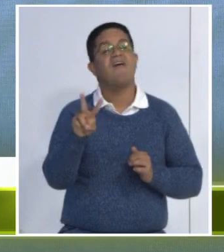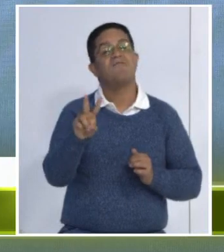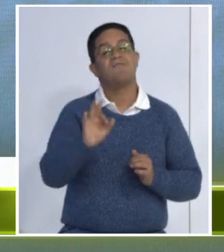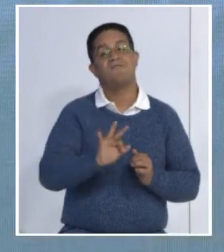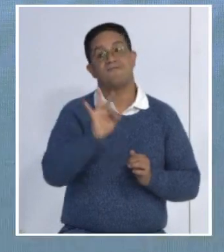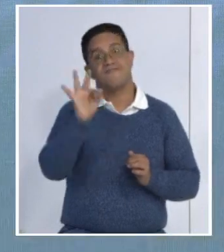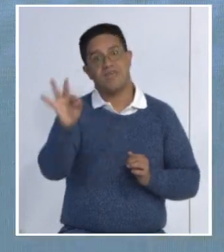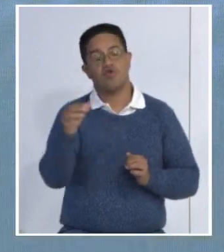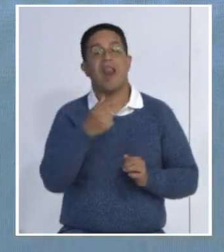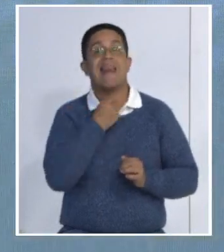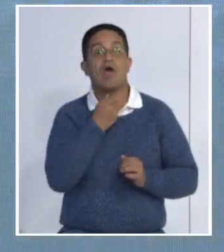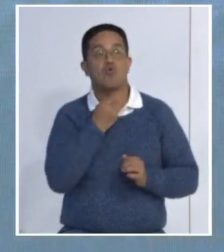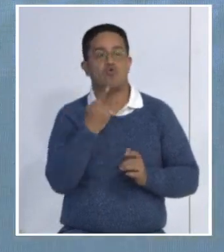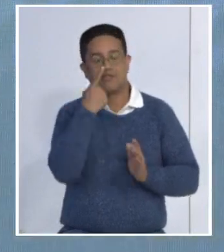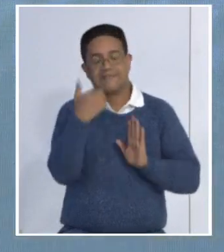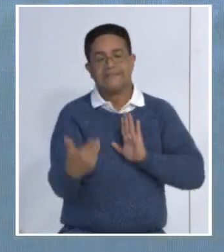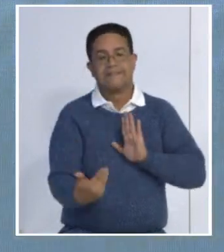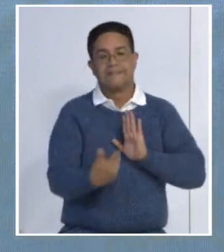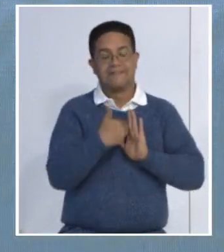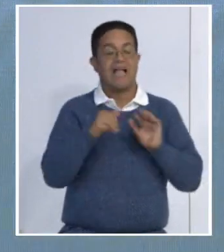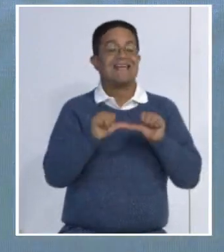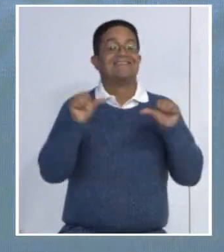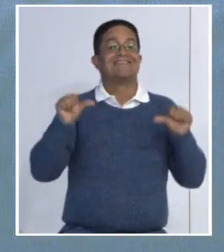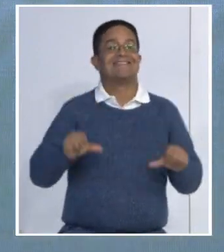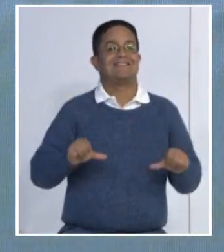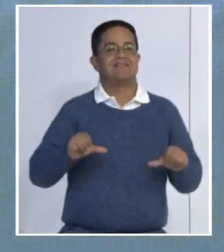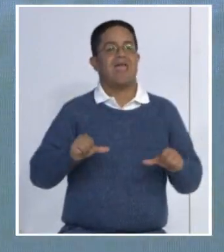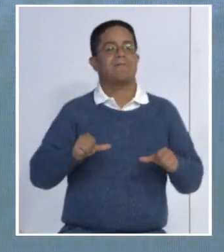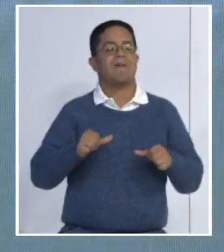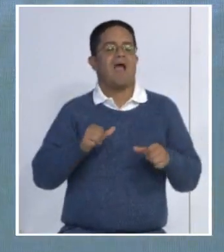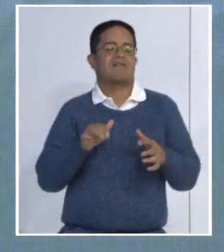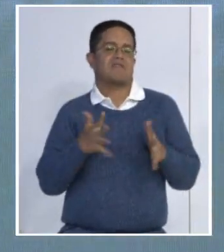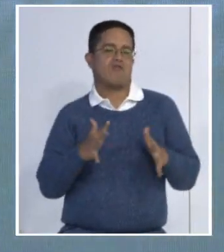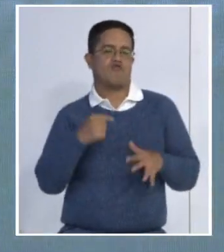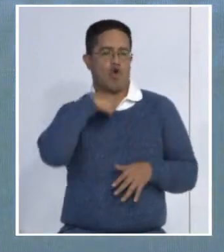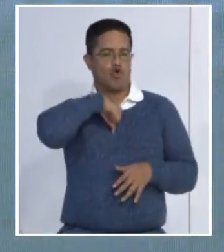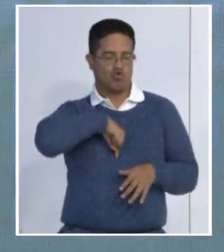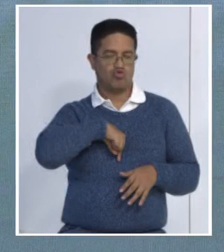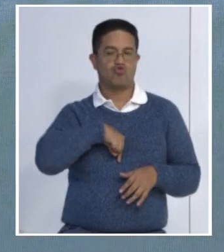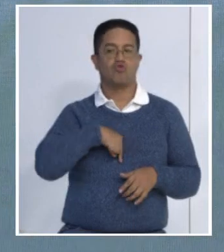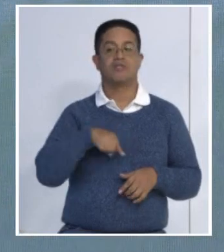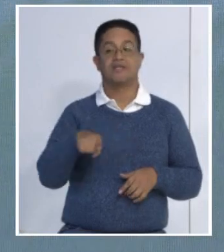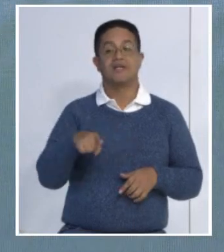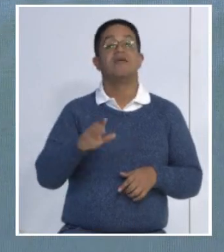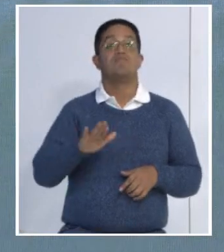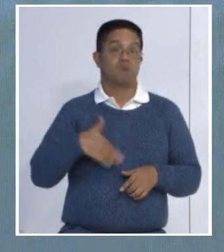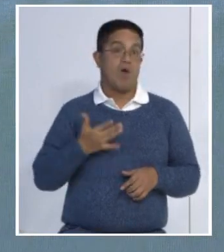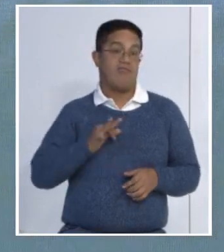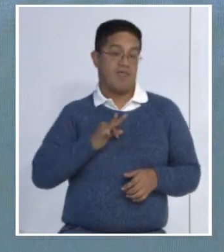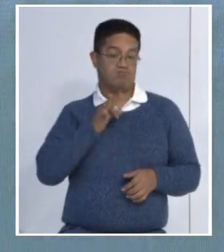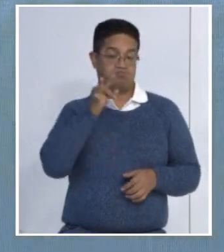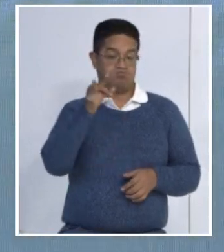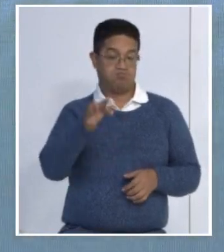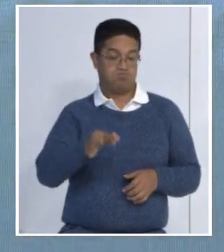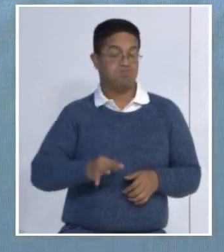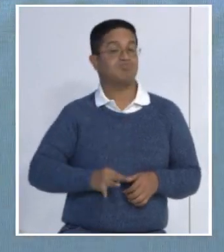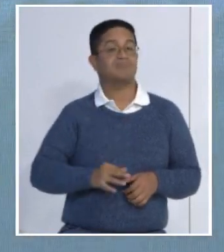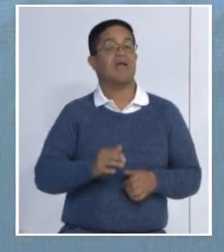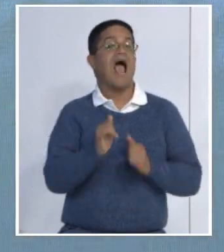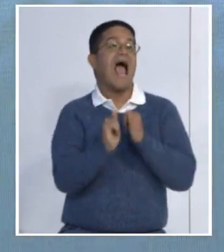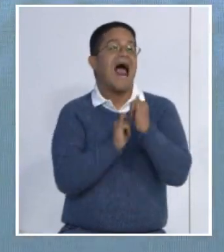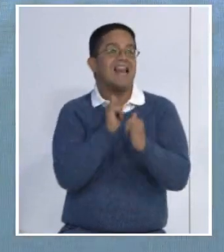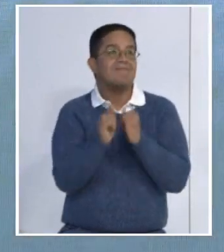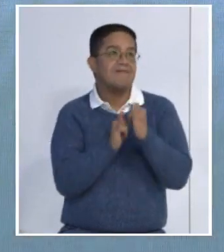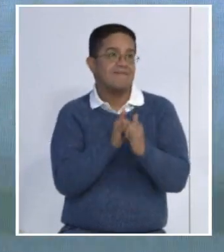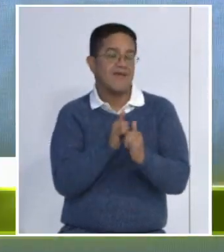sistema nervioso central y esa paciente embarazada puede transmitirle el virus al bebé y puede tener malformaciones